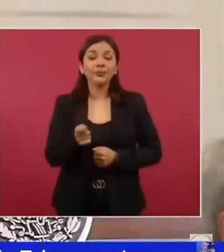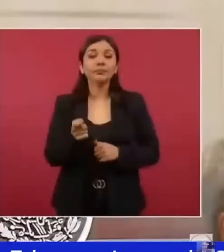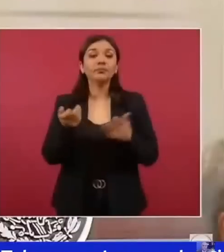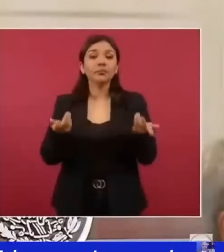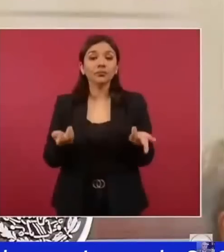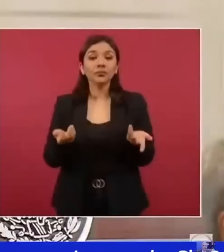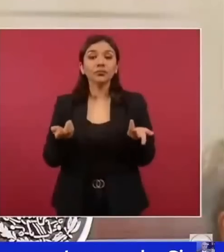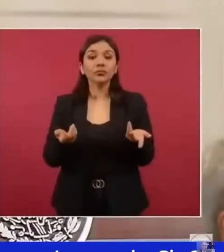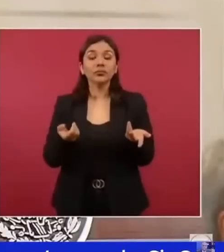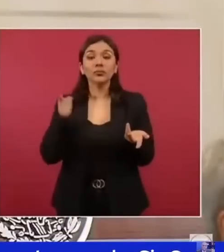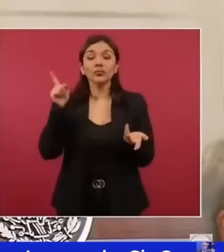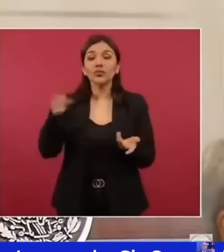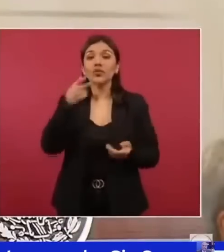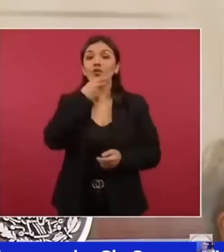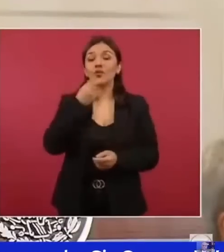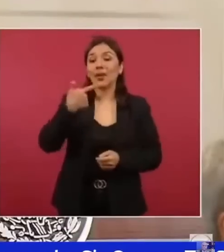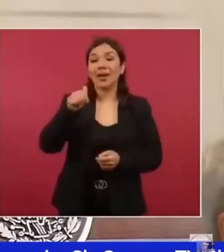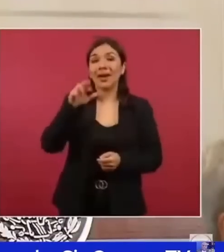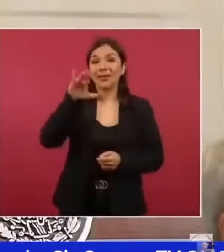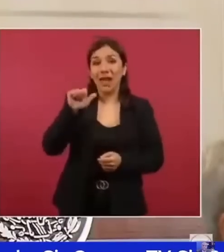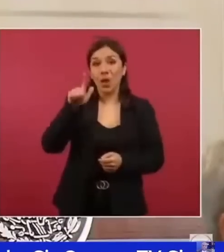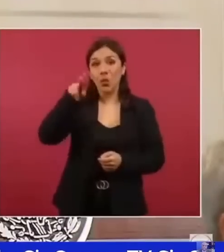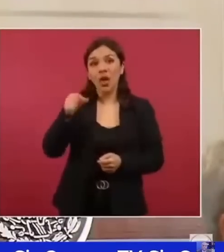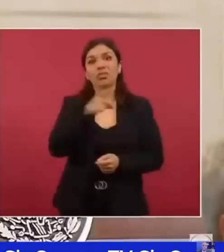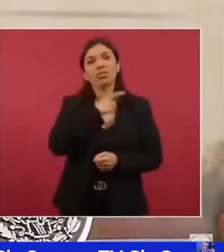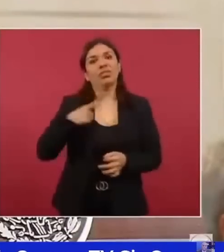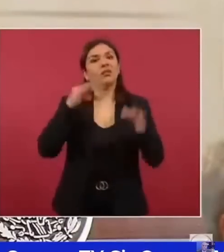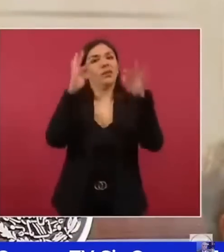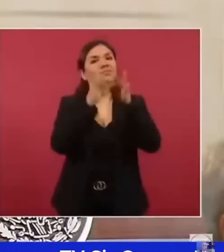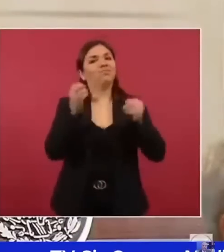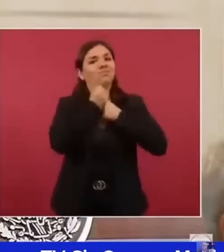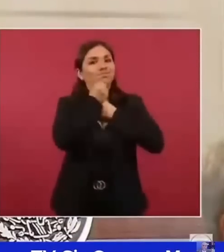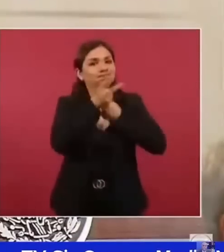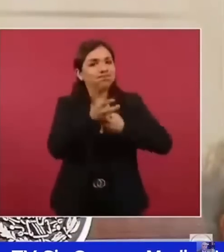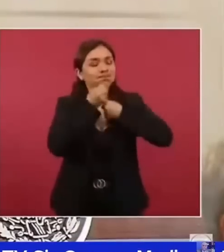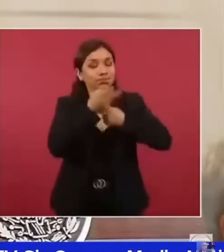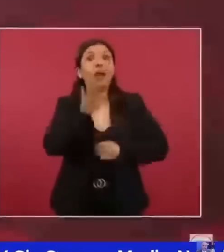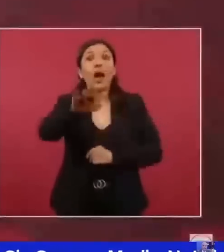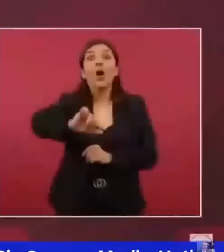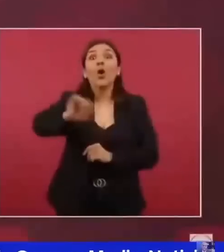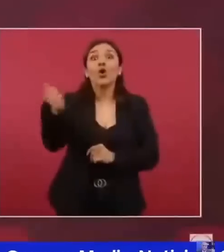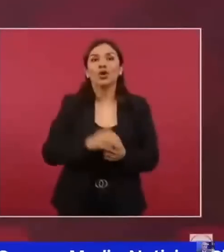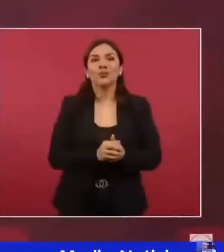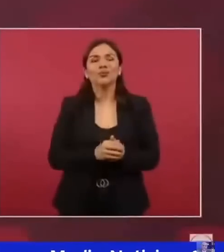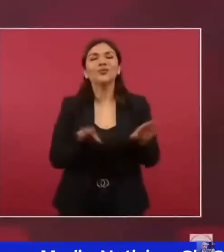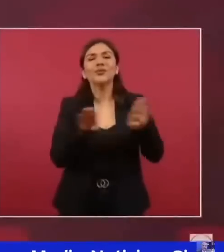que García Luna hablara. Y luego la relación con los medios.